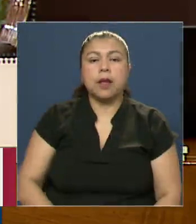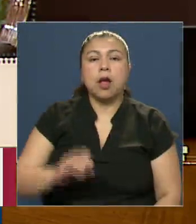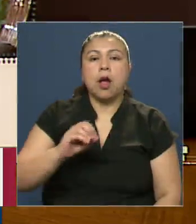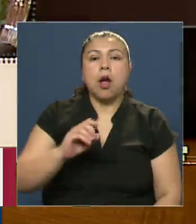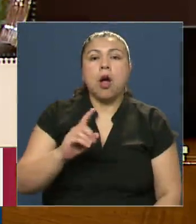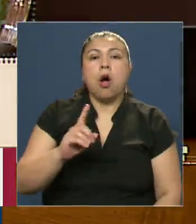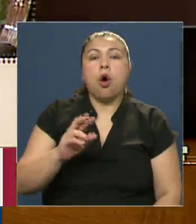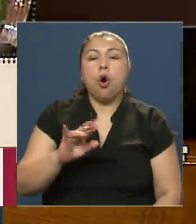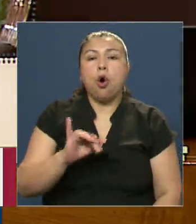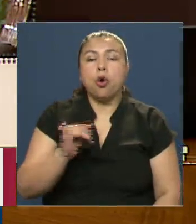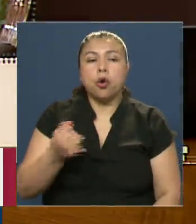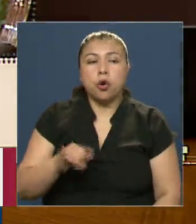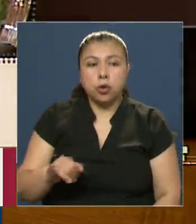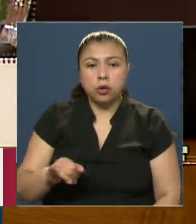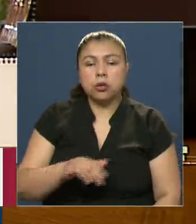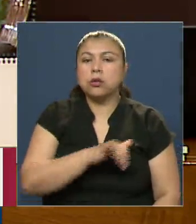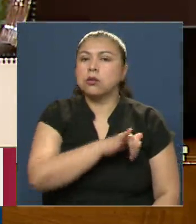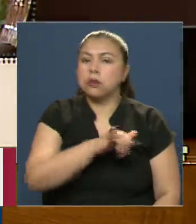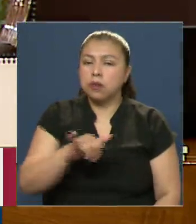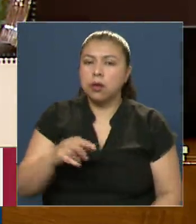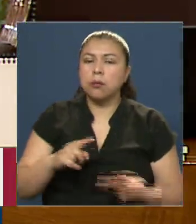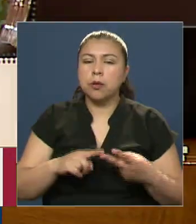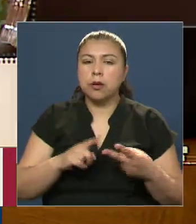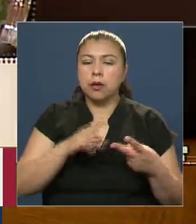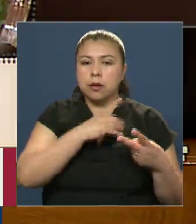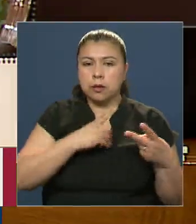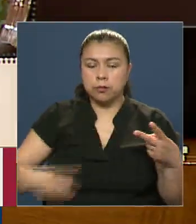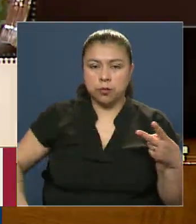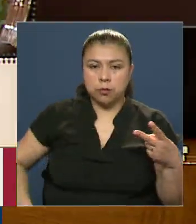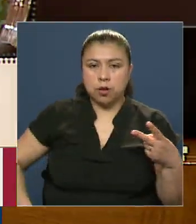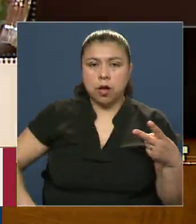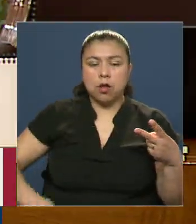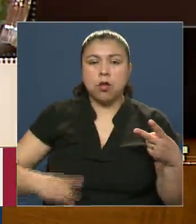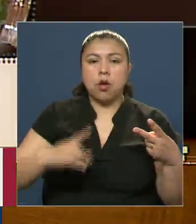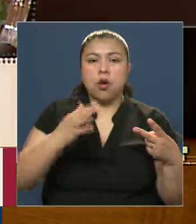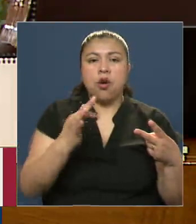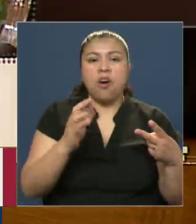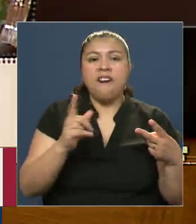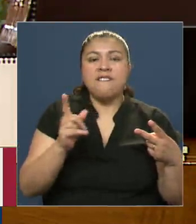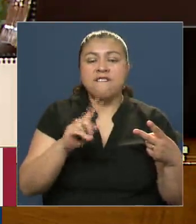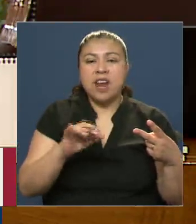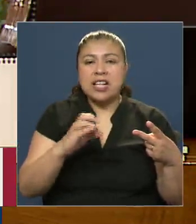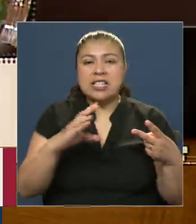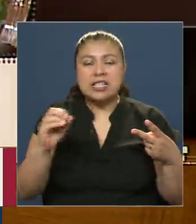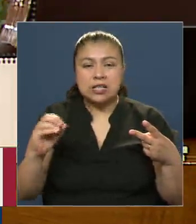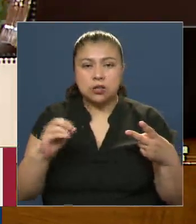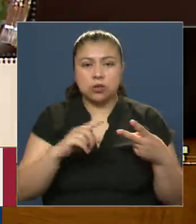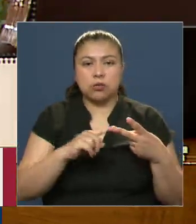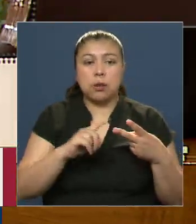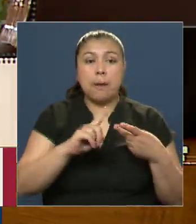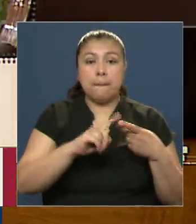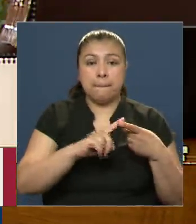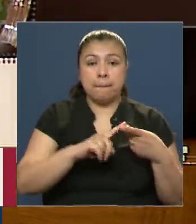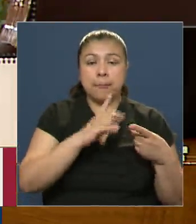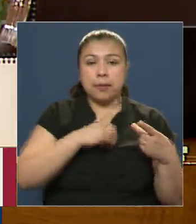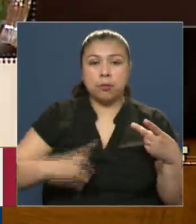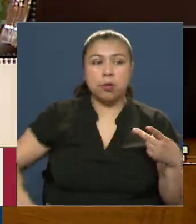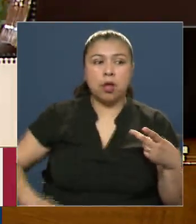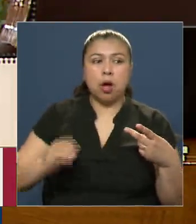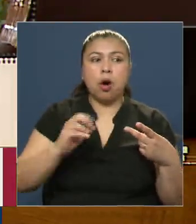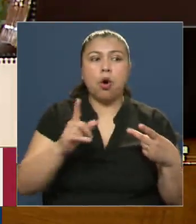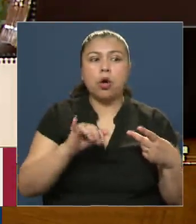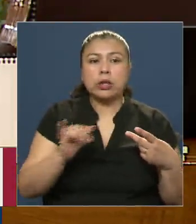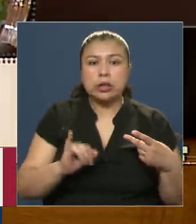Ortiz Novoa y a continuación al honorable diputado don Francisco Undurraga Gacitúa. Diputado Ortiz, tiene la palabra. Una vez